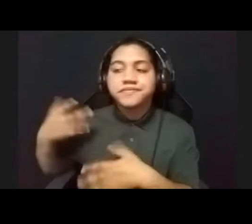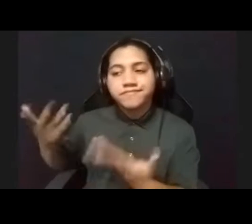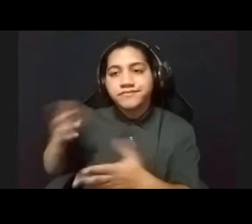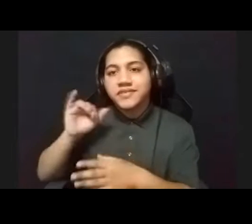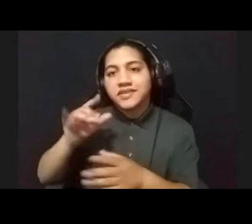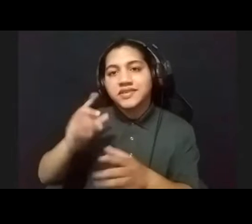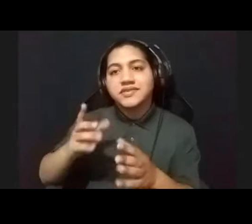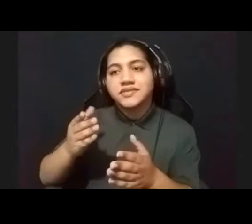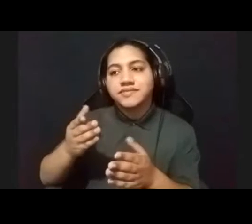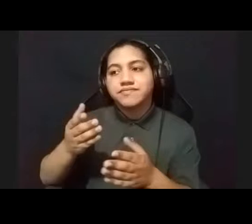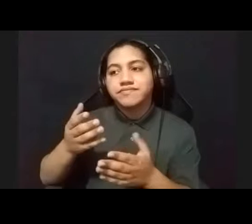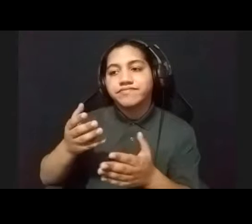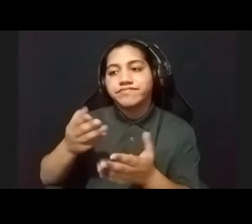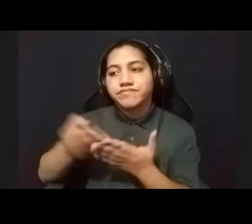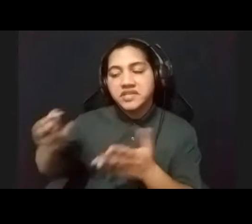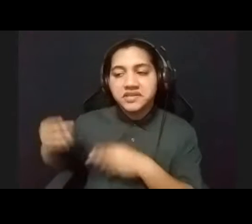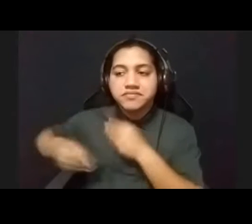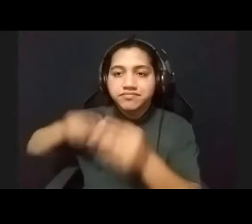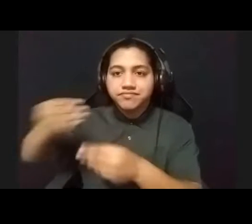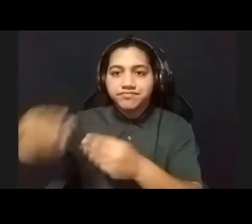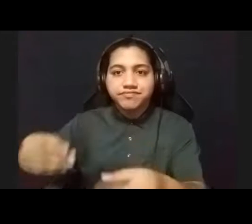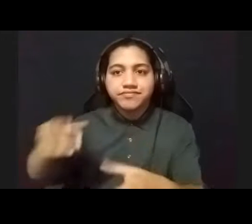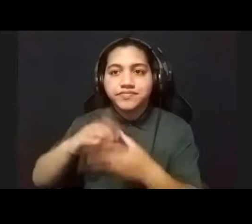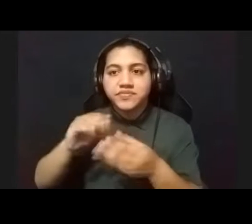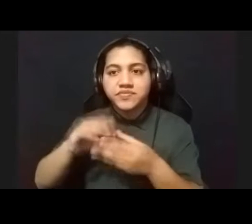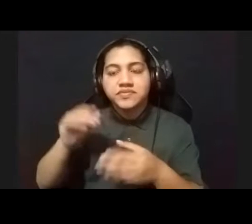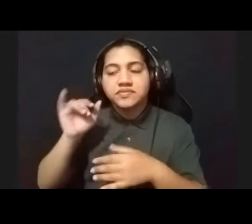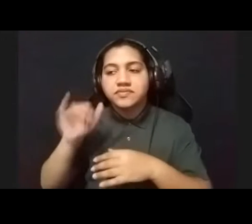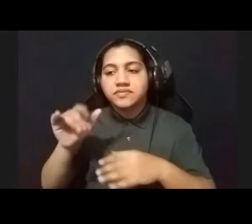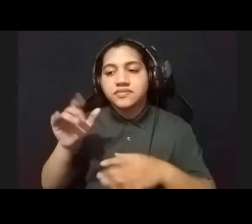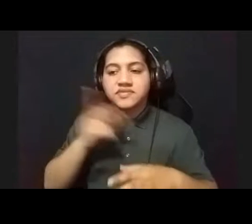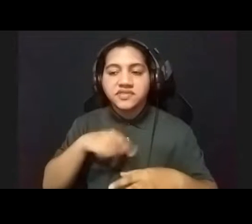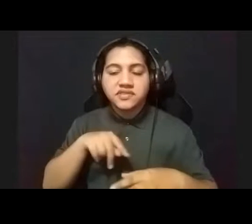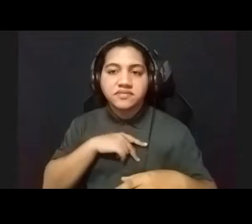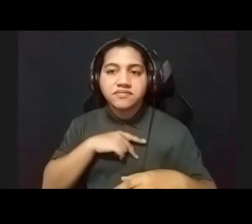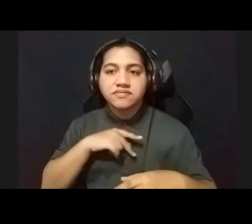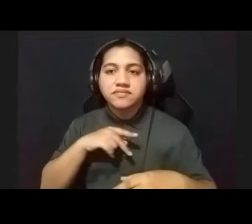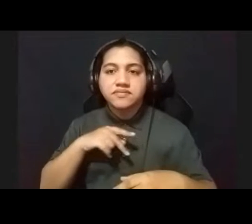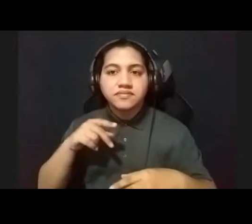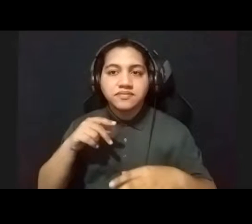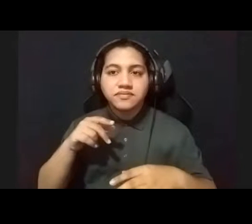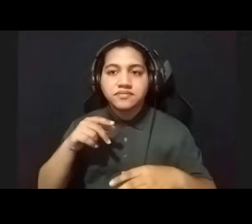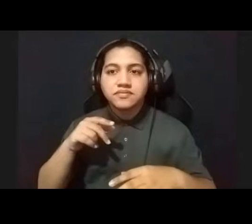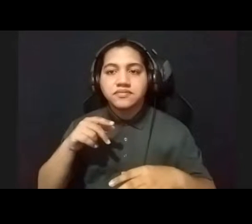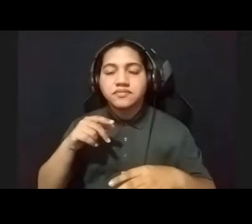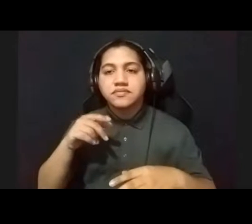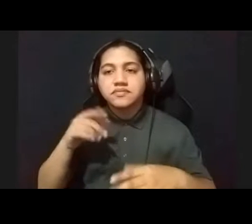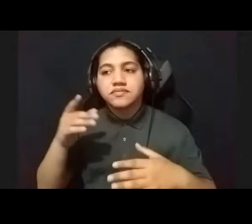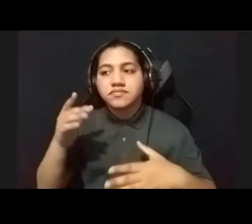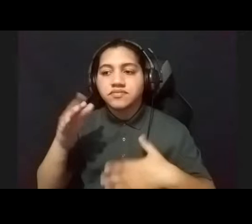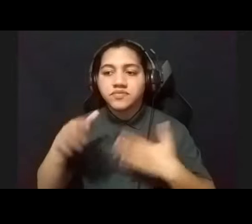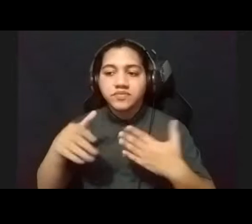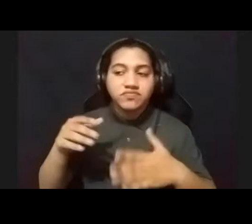esa travesía inmensa que pasó ese personaje por todo el